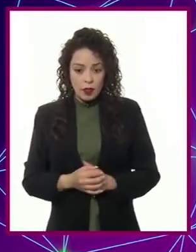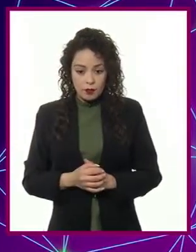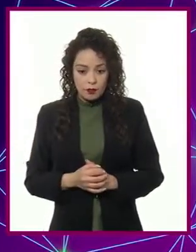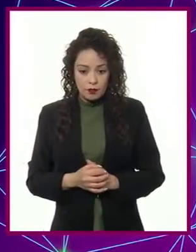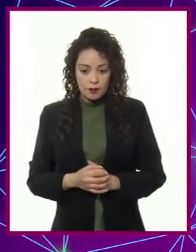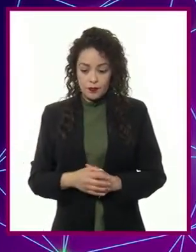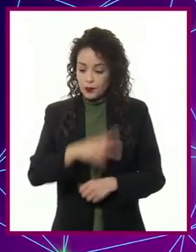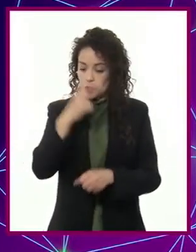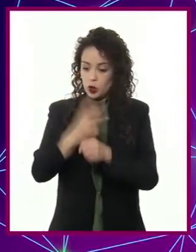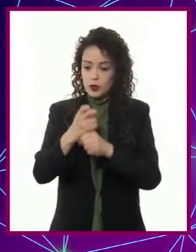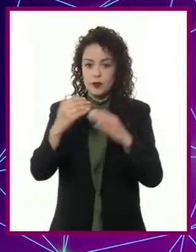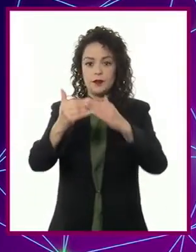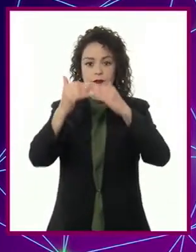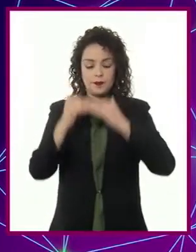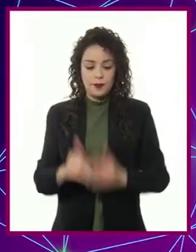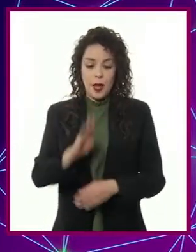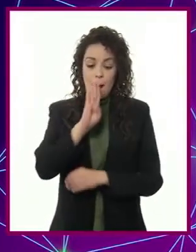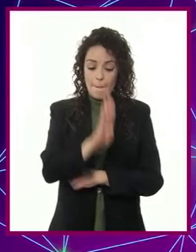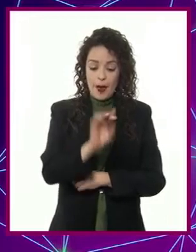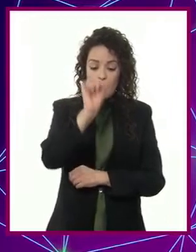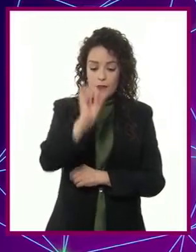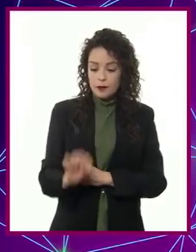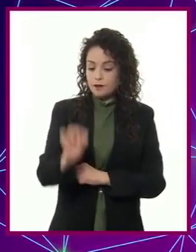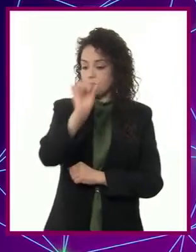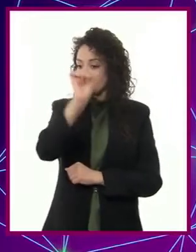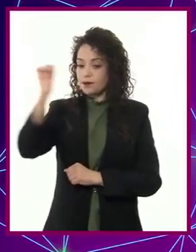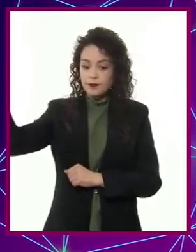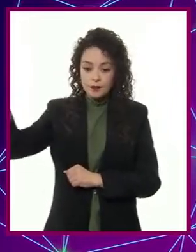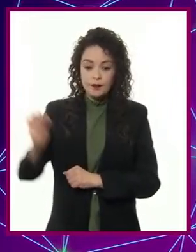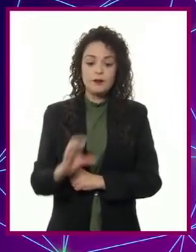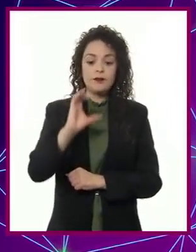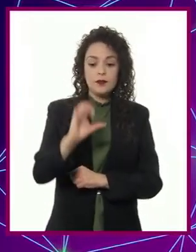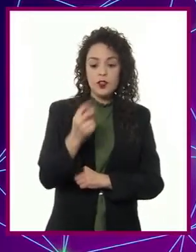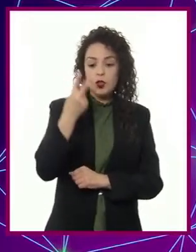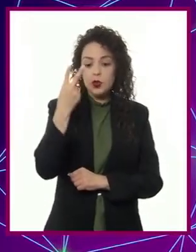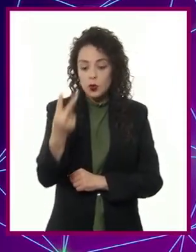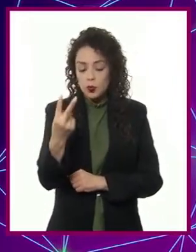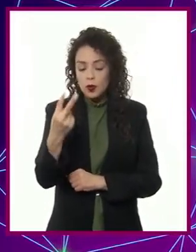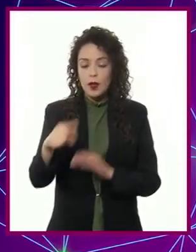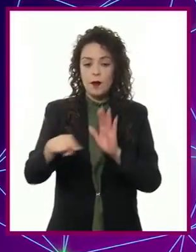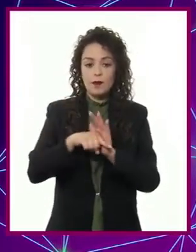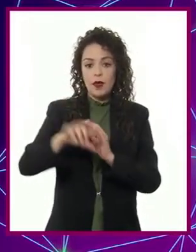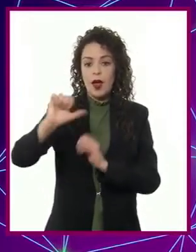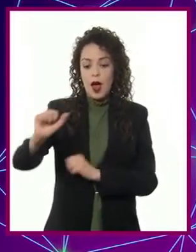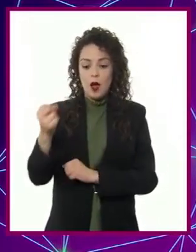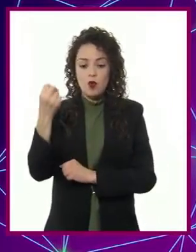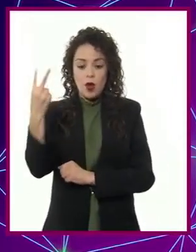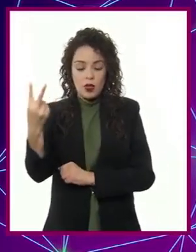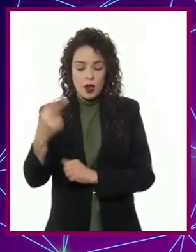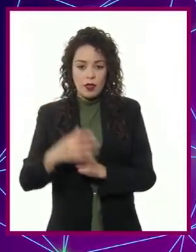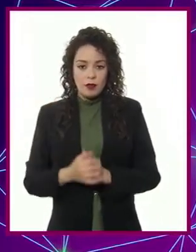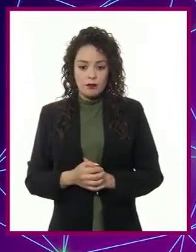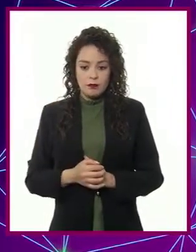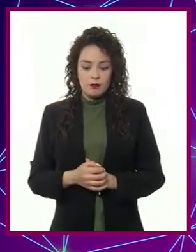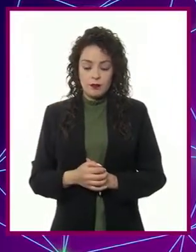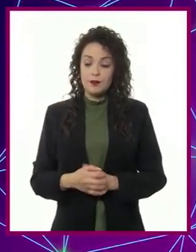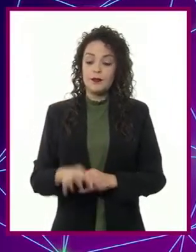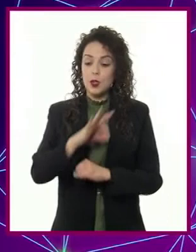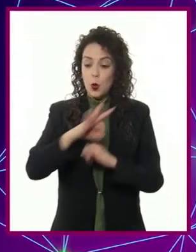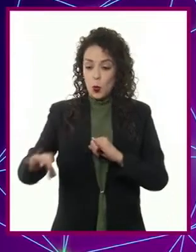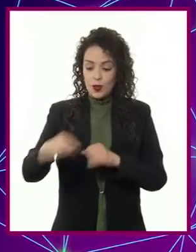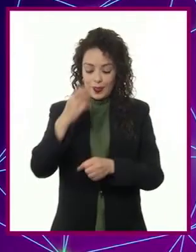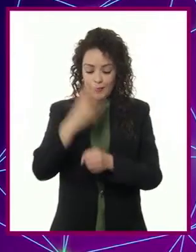es B es igual a raíz cuadrada de C al cuadrado menos A al cuadrado. Y la